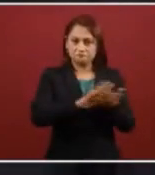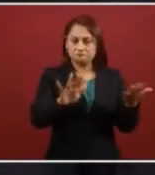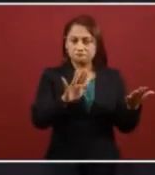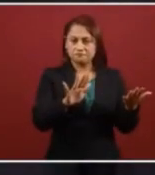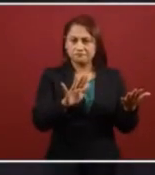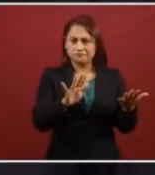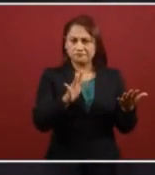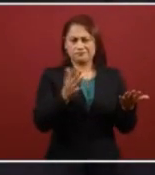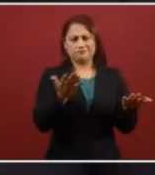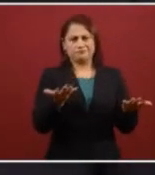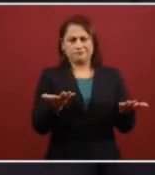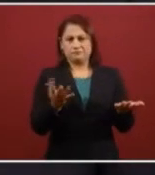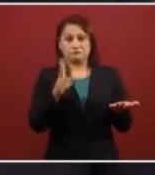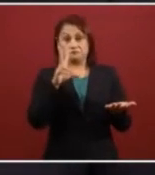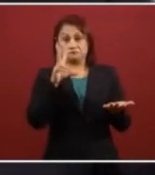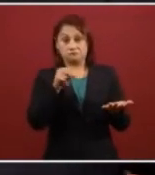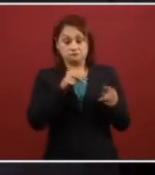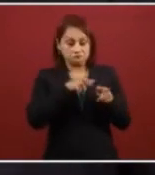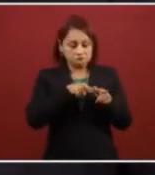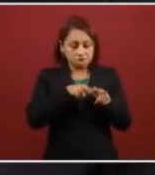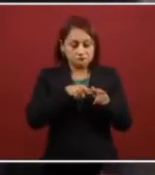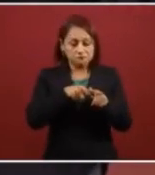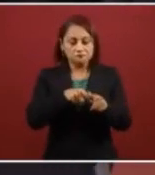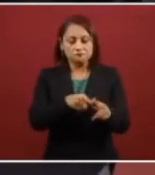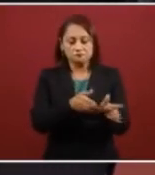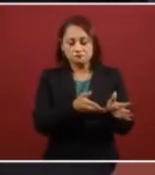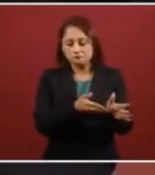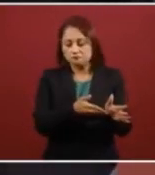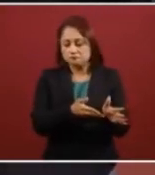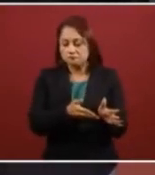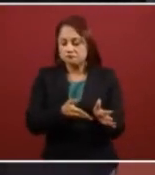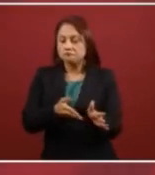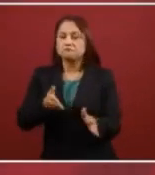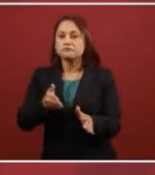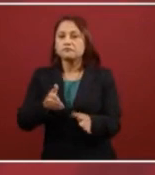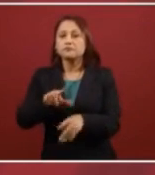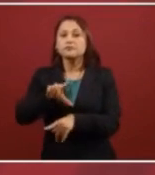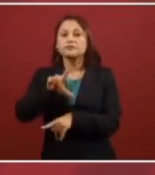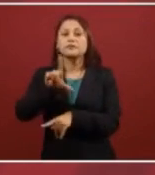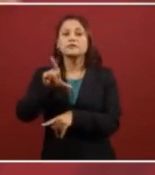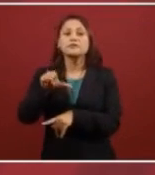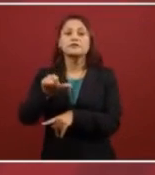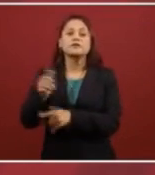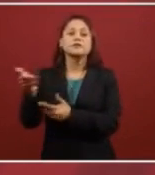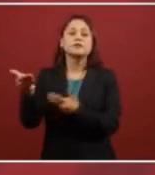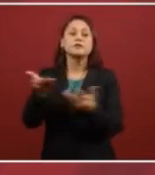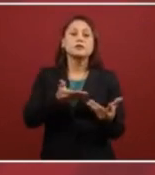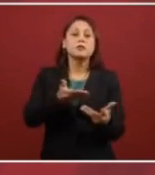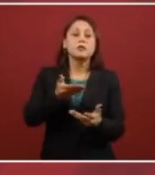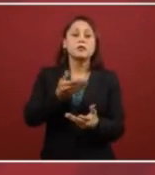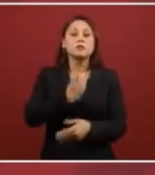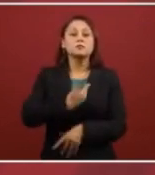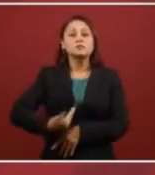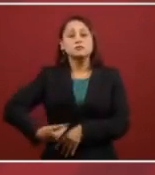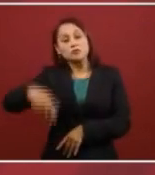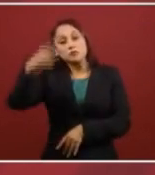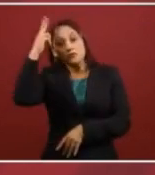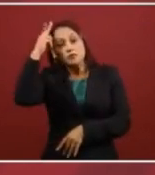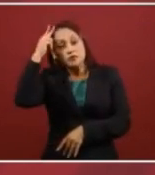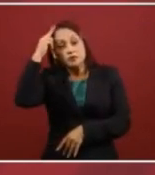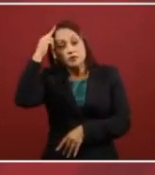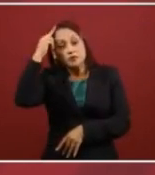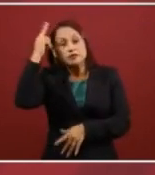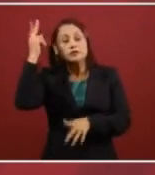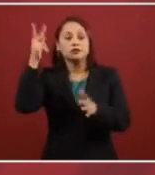No, but it maintained. Y tal luego llegó Porfirio Díaz. And then Porfirio Díaz came. Resucitó y and he resuscitated